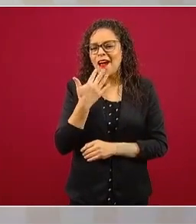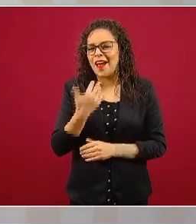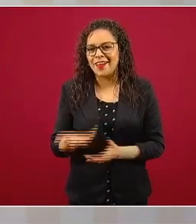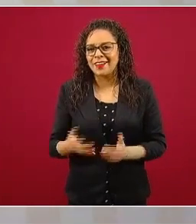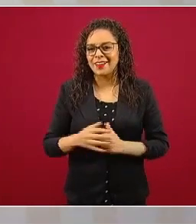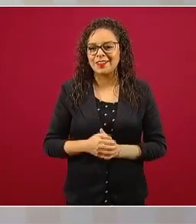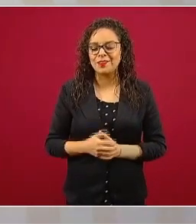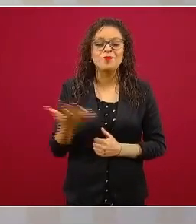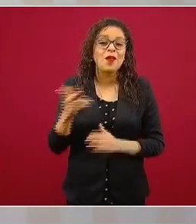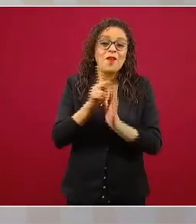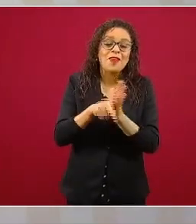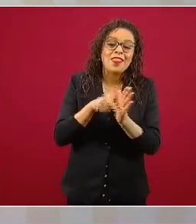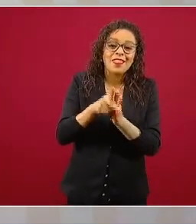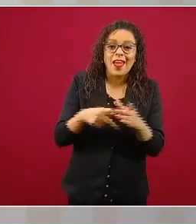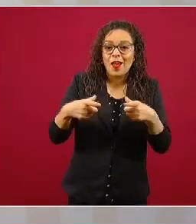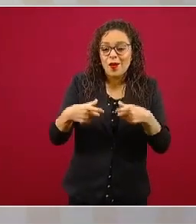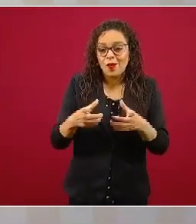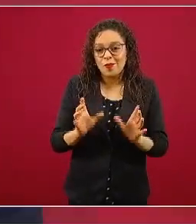O un video,